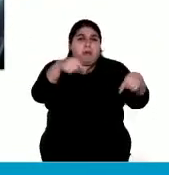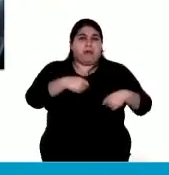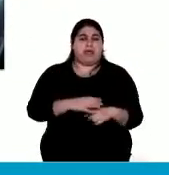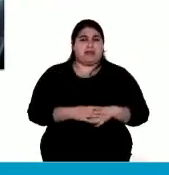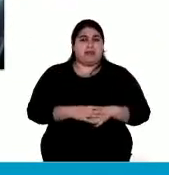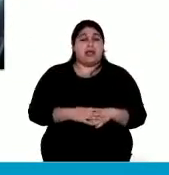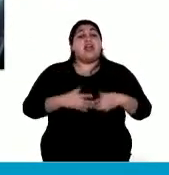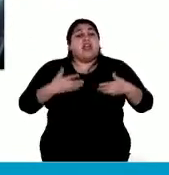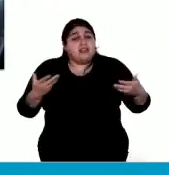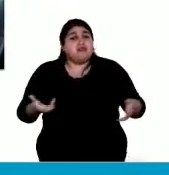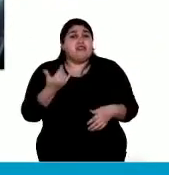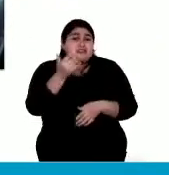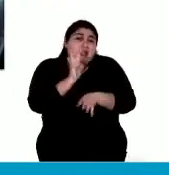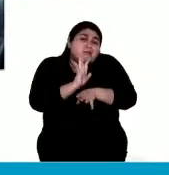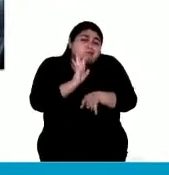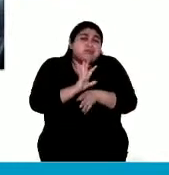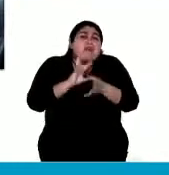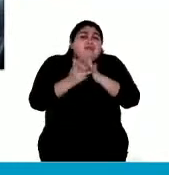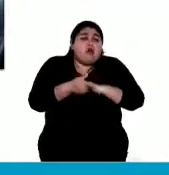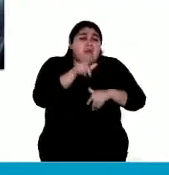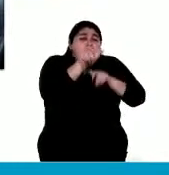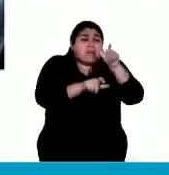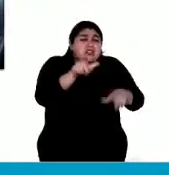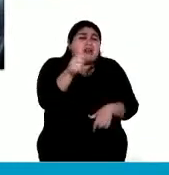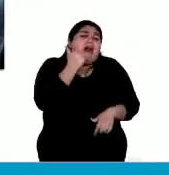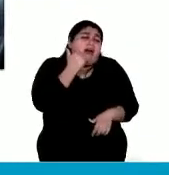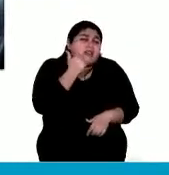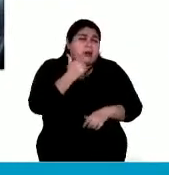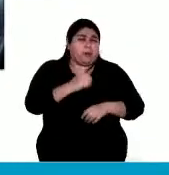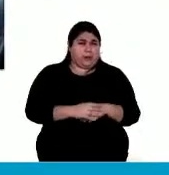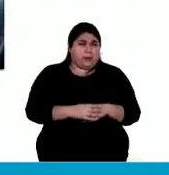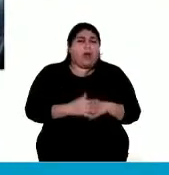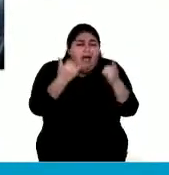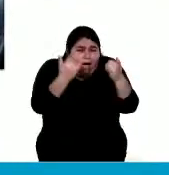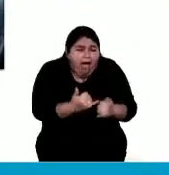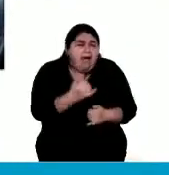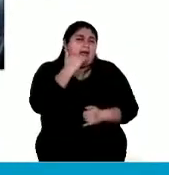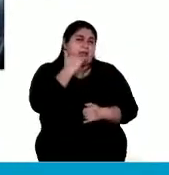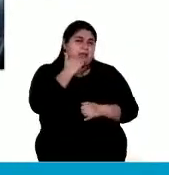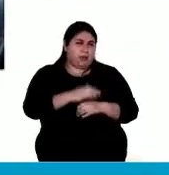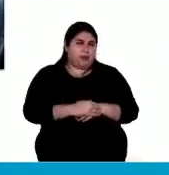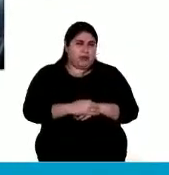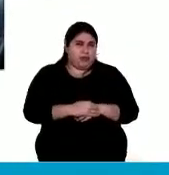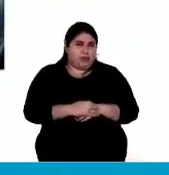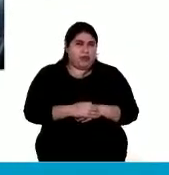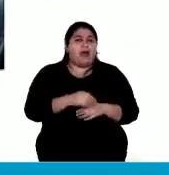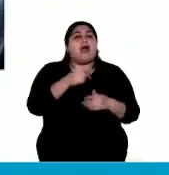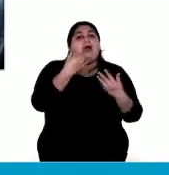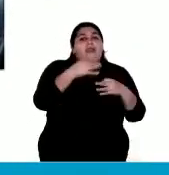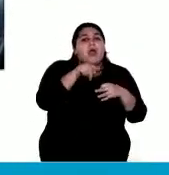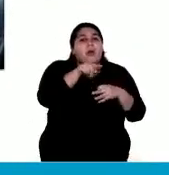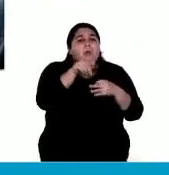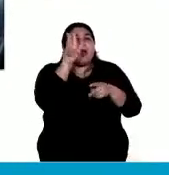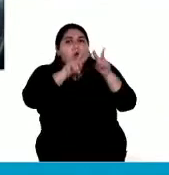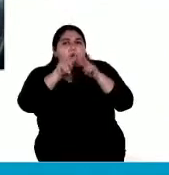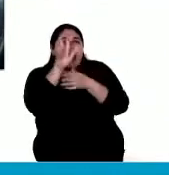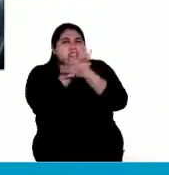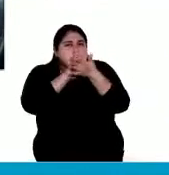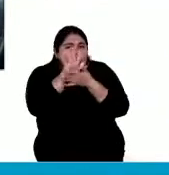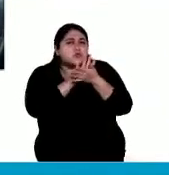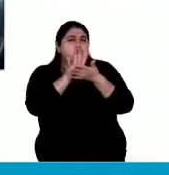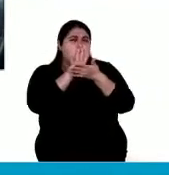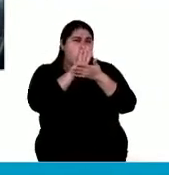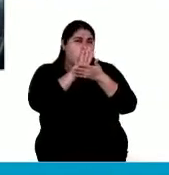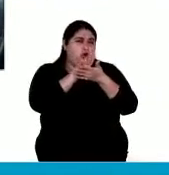grotesco, ¿sí? Un personaje que, en lugar de ocuparse de dar soluciones a los problemas